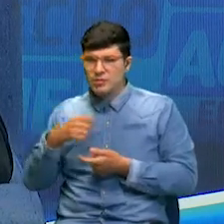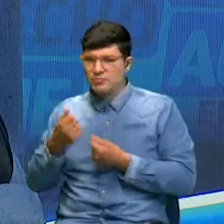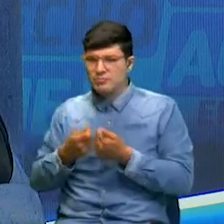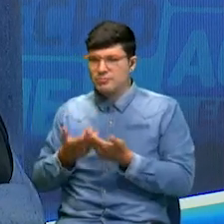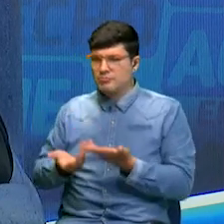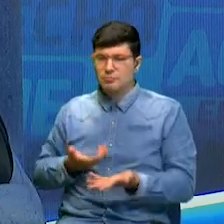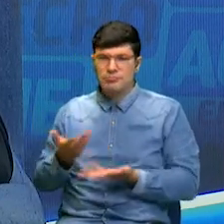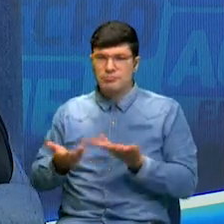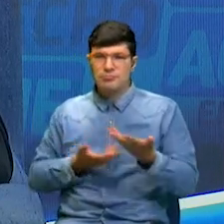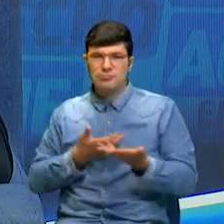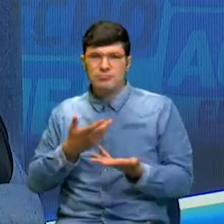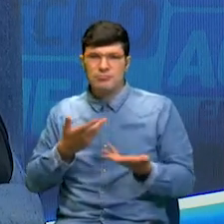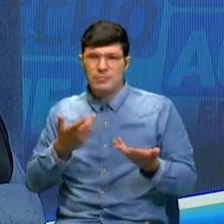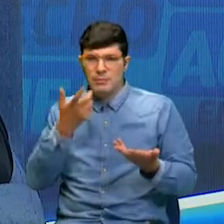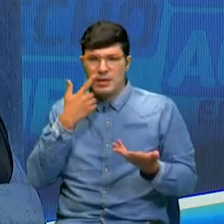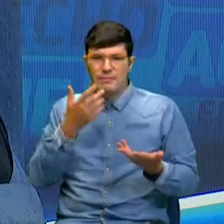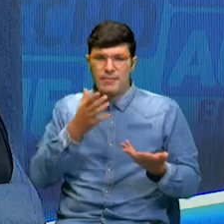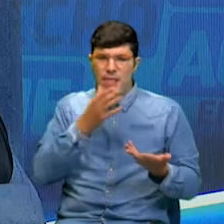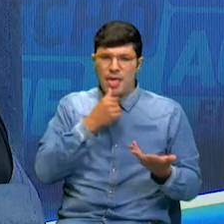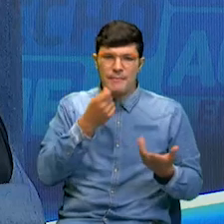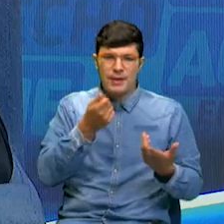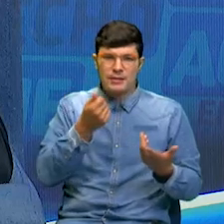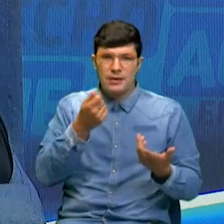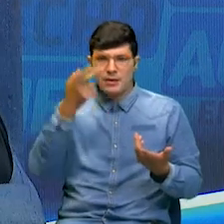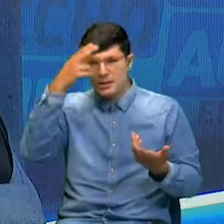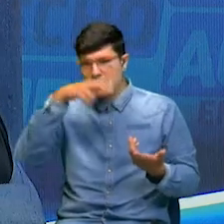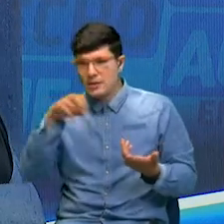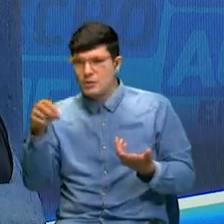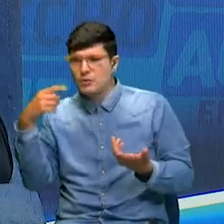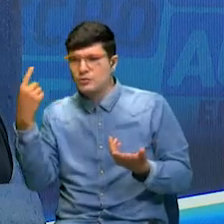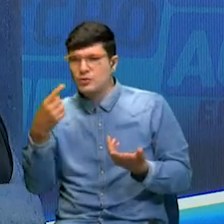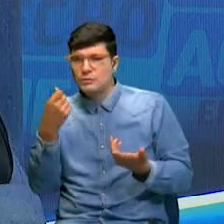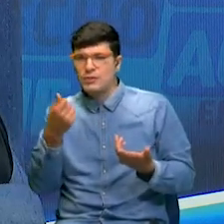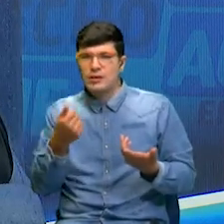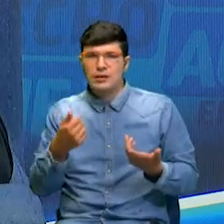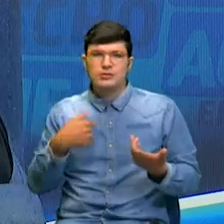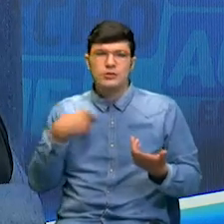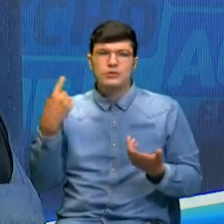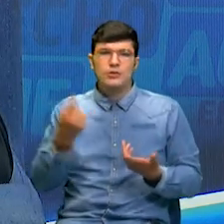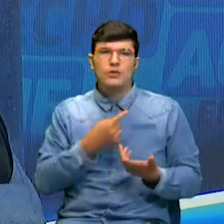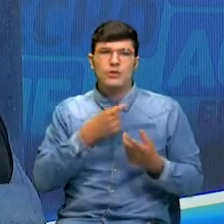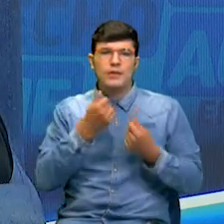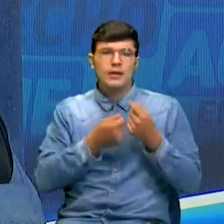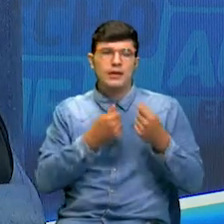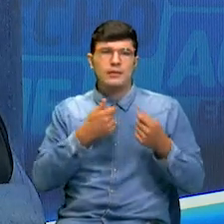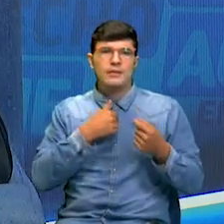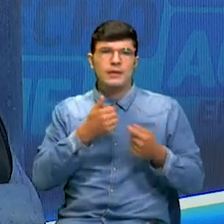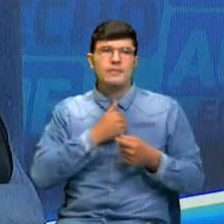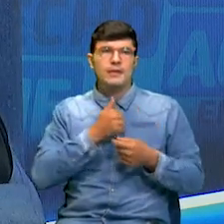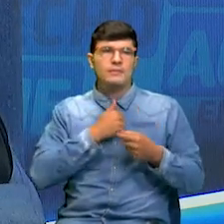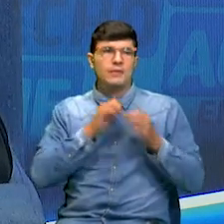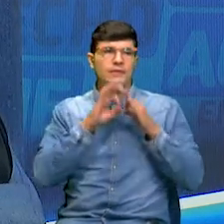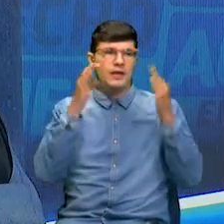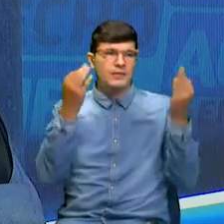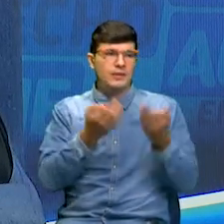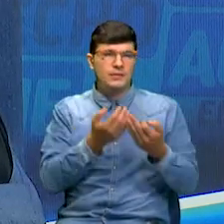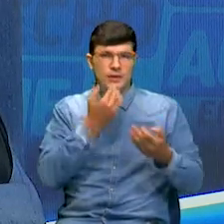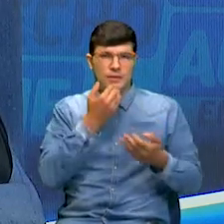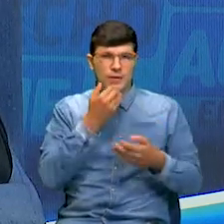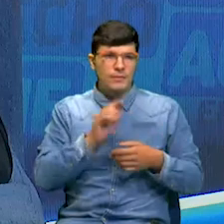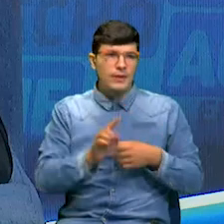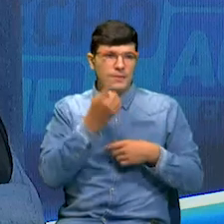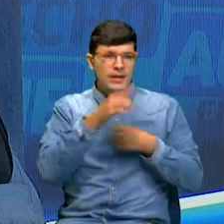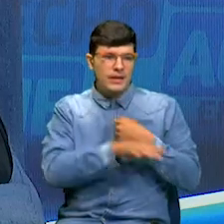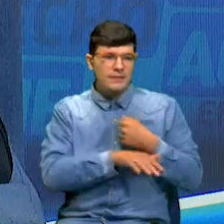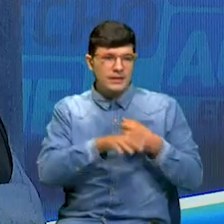En ese orden de ideas, yo solamente tengo lo de la manutención de mi familia, por decirlo de primera base,